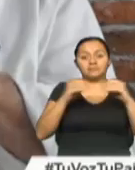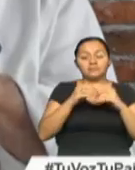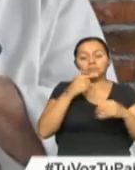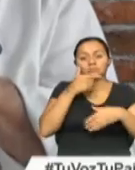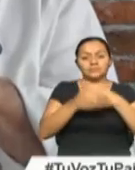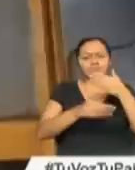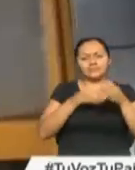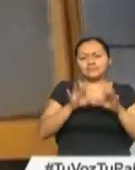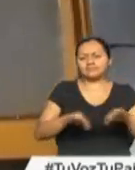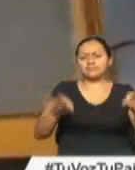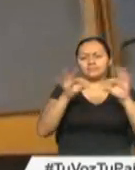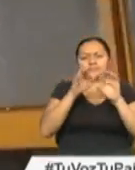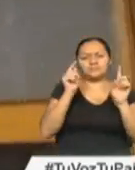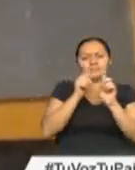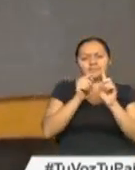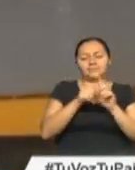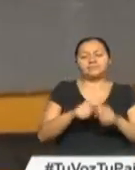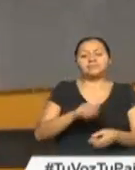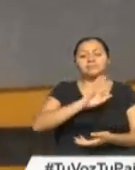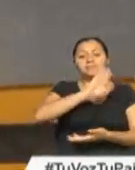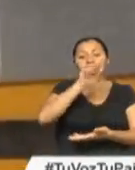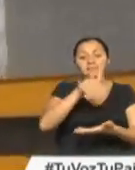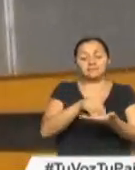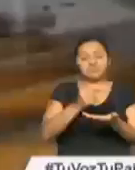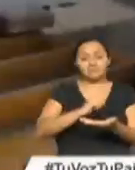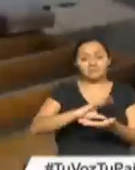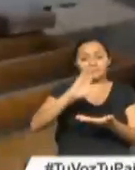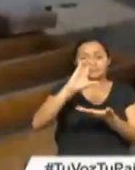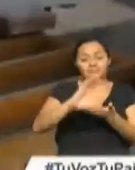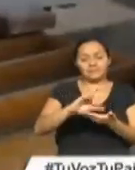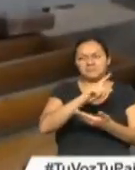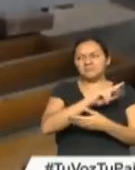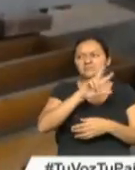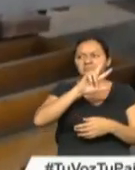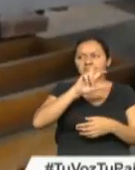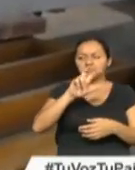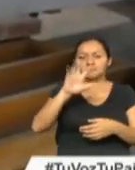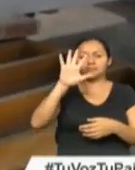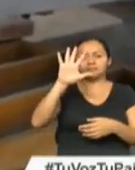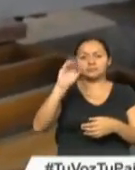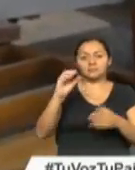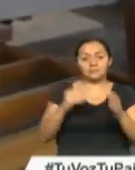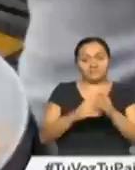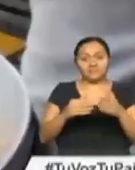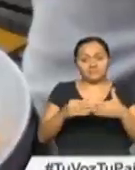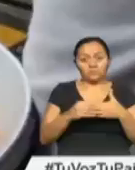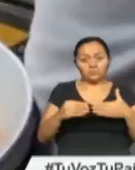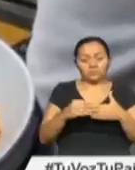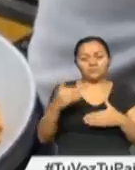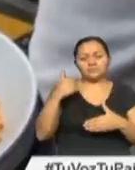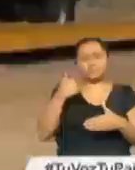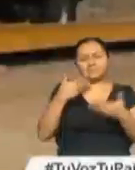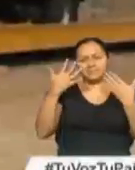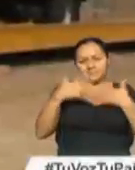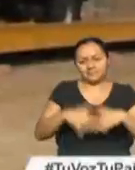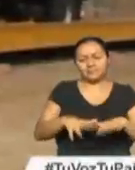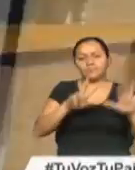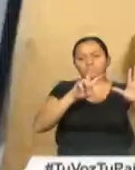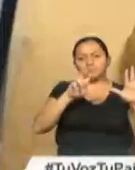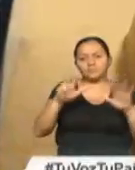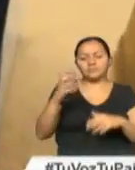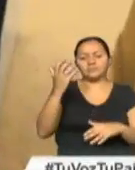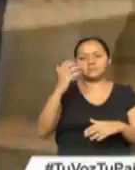Esa es la clave. Este centro, cuyo monto de inversión es de $350,000, tiene capacidad para